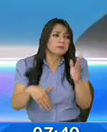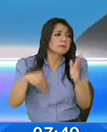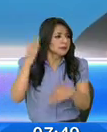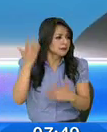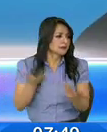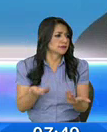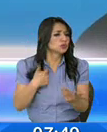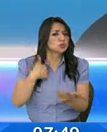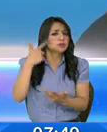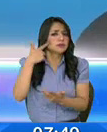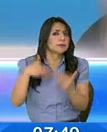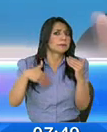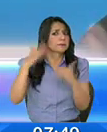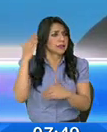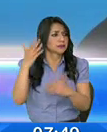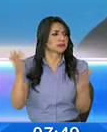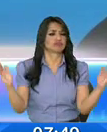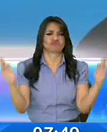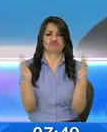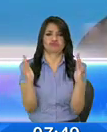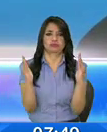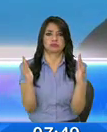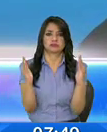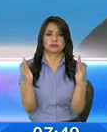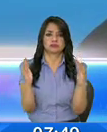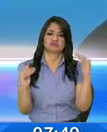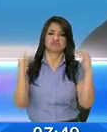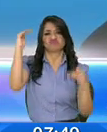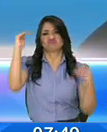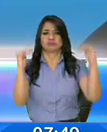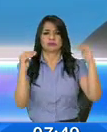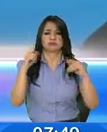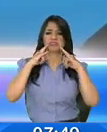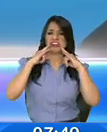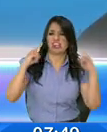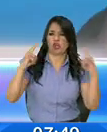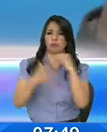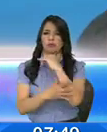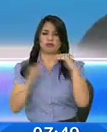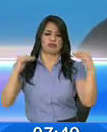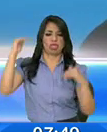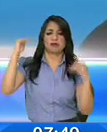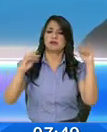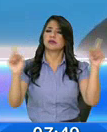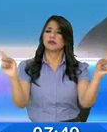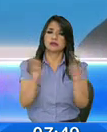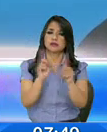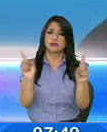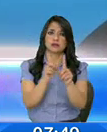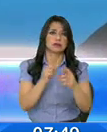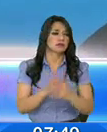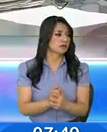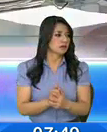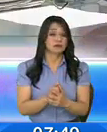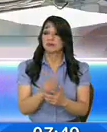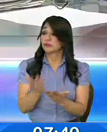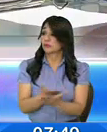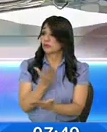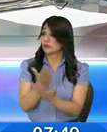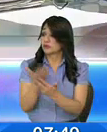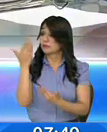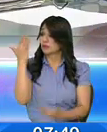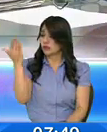esa confrontación de clases que no nos lleva a ninguna parte por lo tanto señora respuesta política